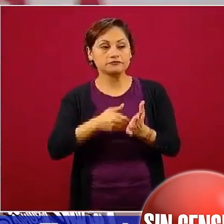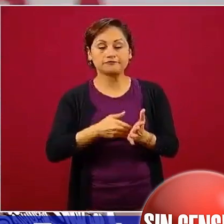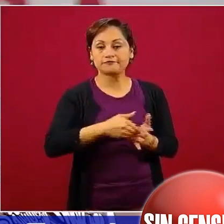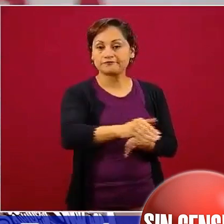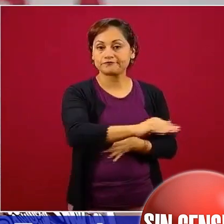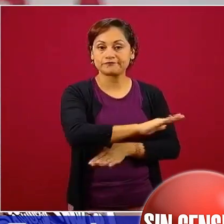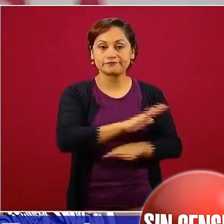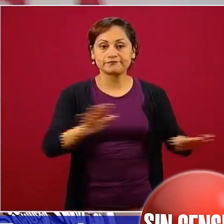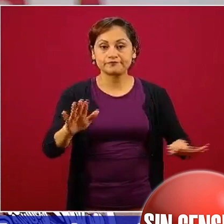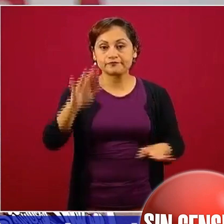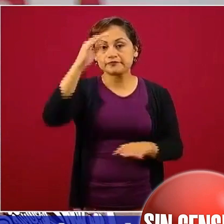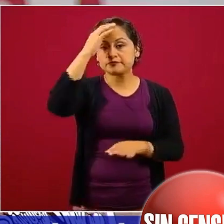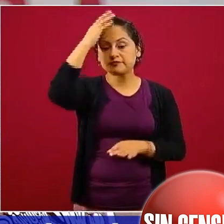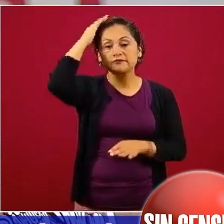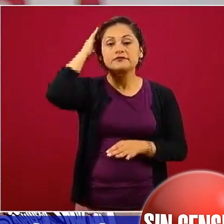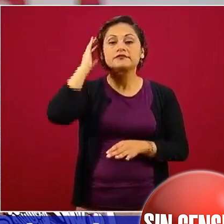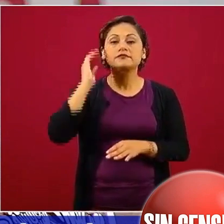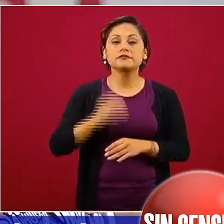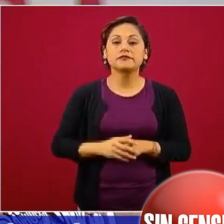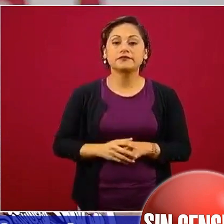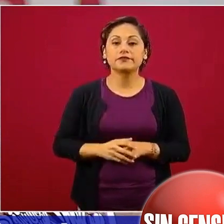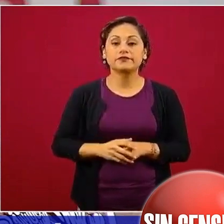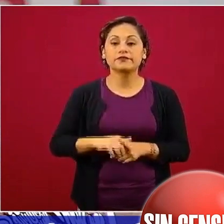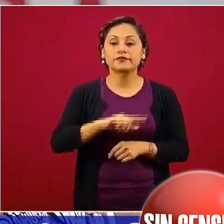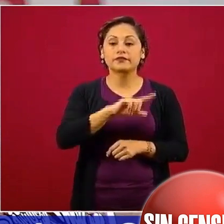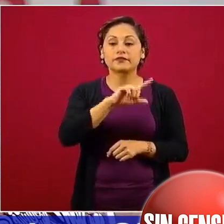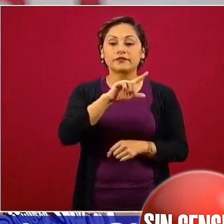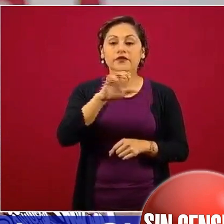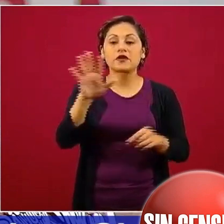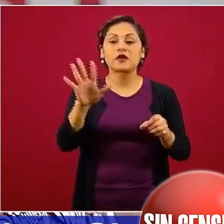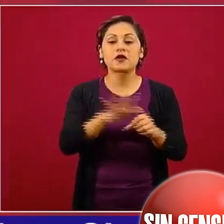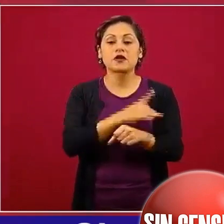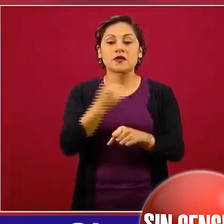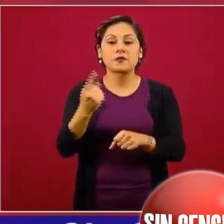que llega a la presidencia con la bandera de la no reelección.